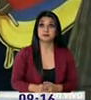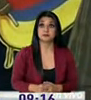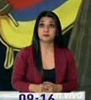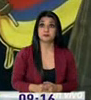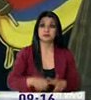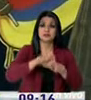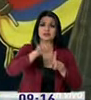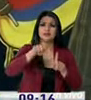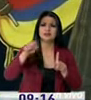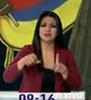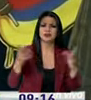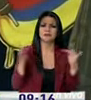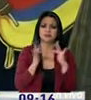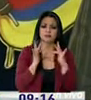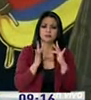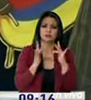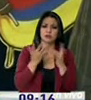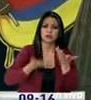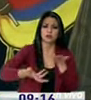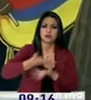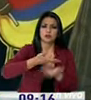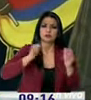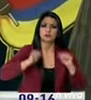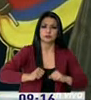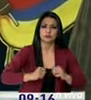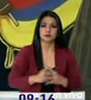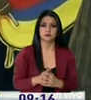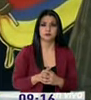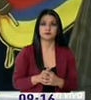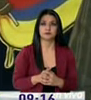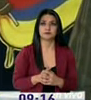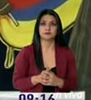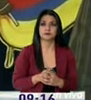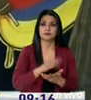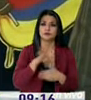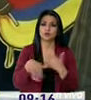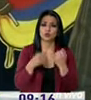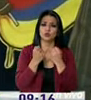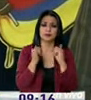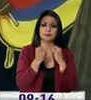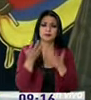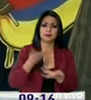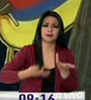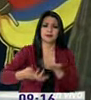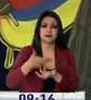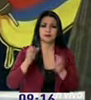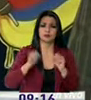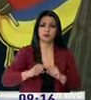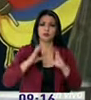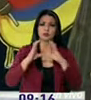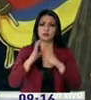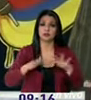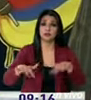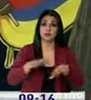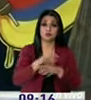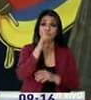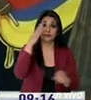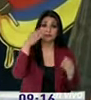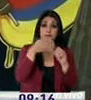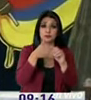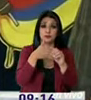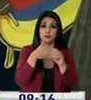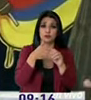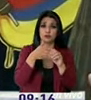como un sistema que esté interconectado, en el cual los elementos sean interdependientes, interactuantes y que apunten a un solo